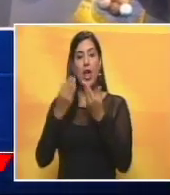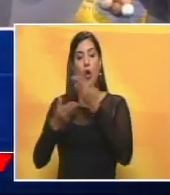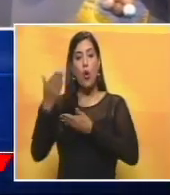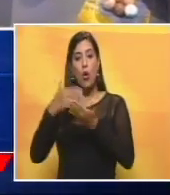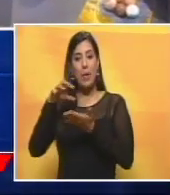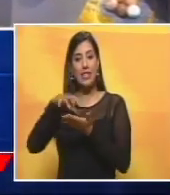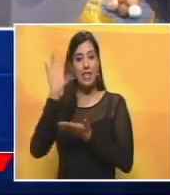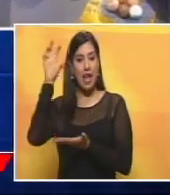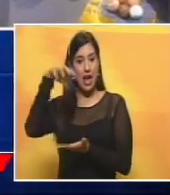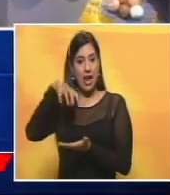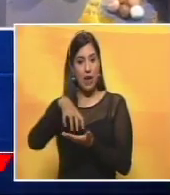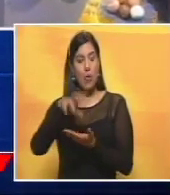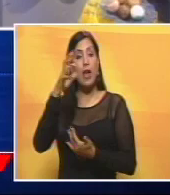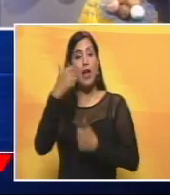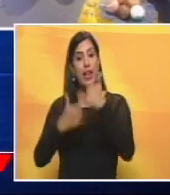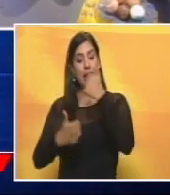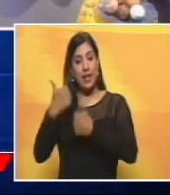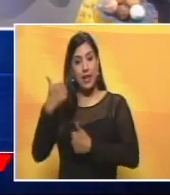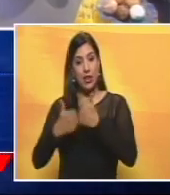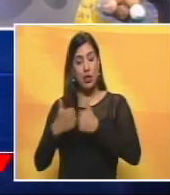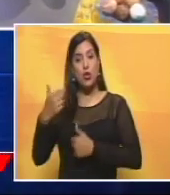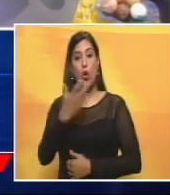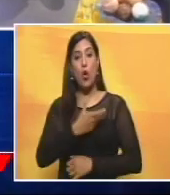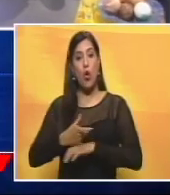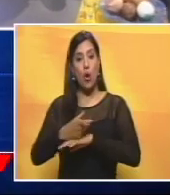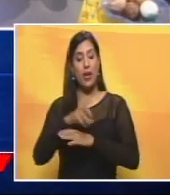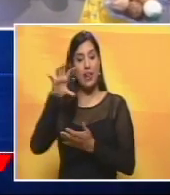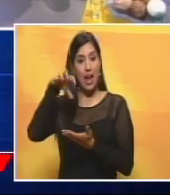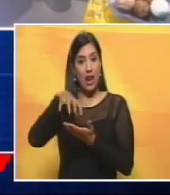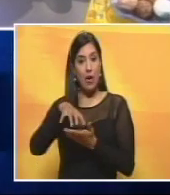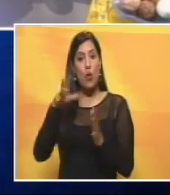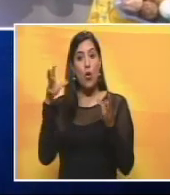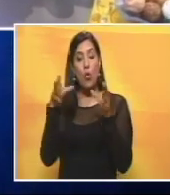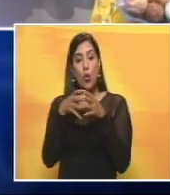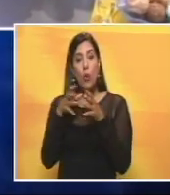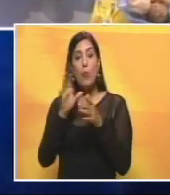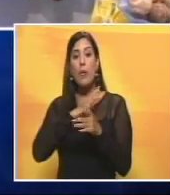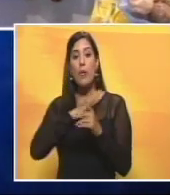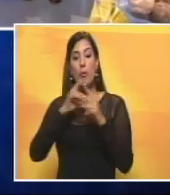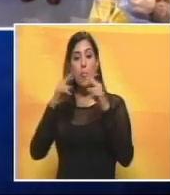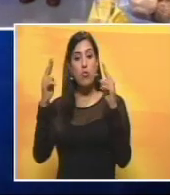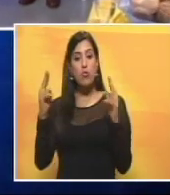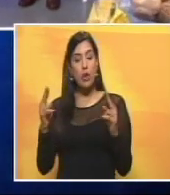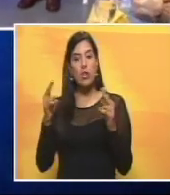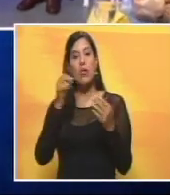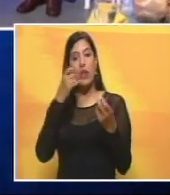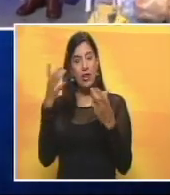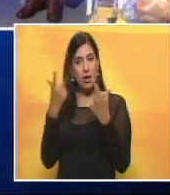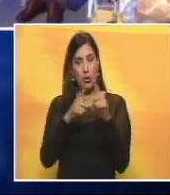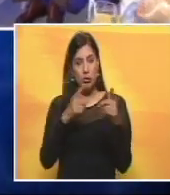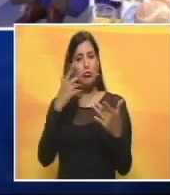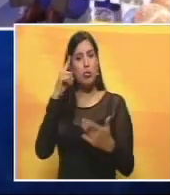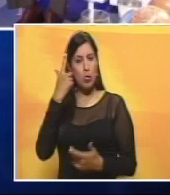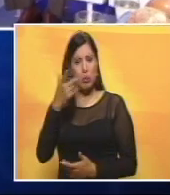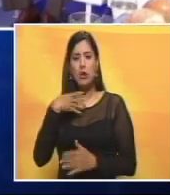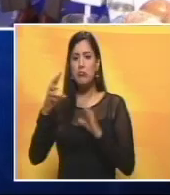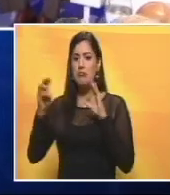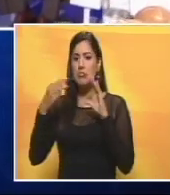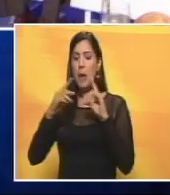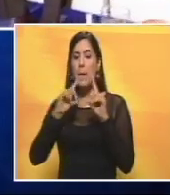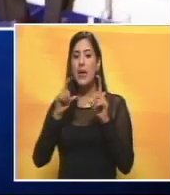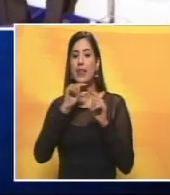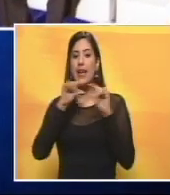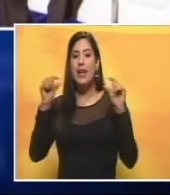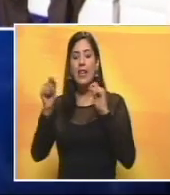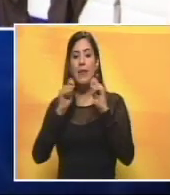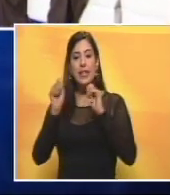Economistas del Estado de Aragua y candidato a la gobernación del Estado de Aragua por el Partido Puente. Ya está aquí en el estudio con nosotros. Recuerden que pueden participar